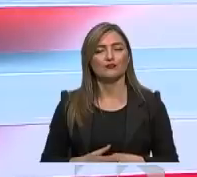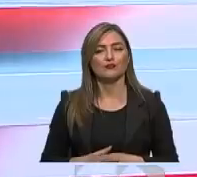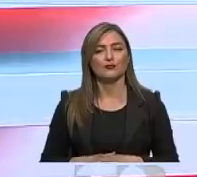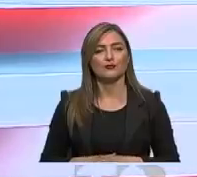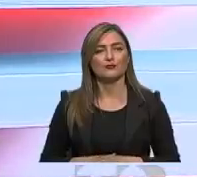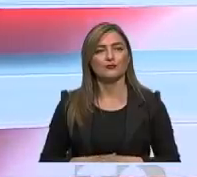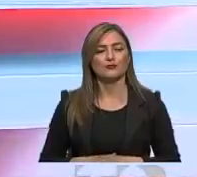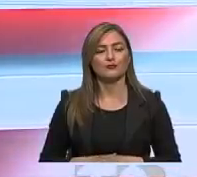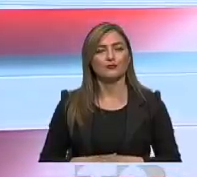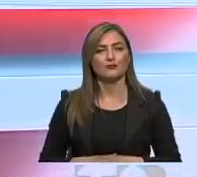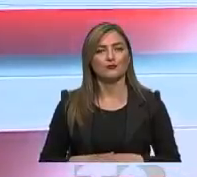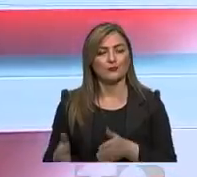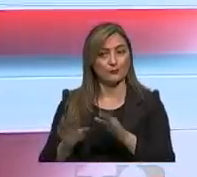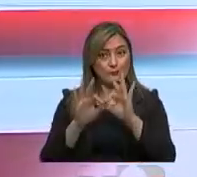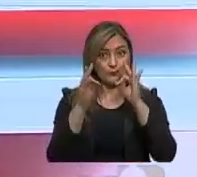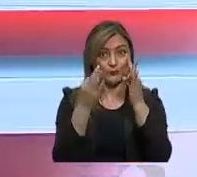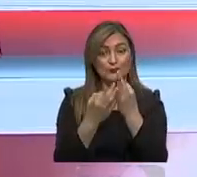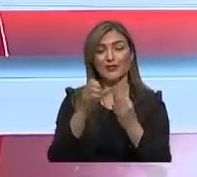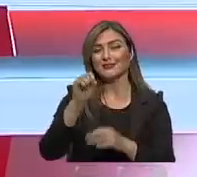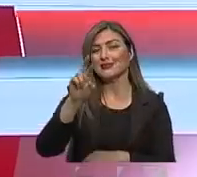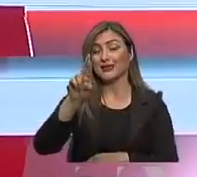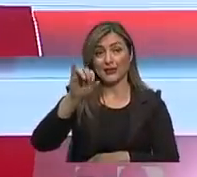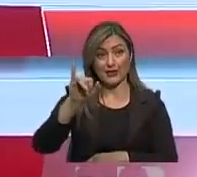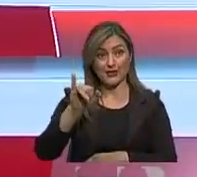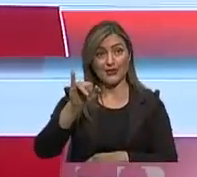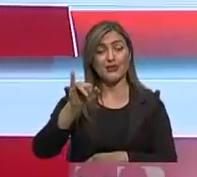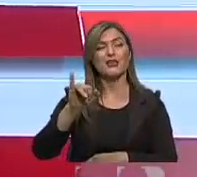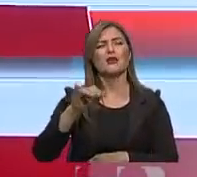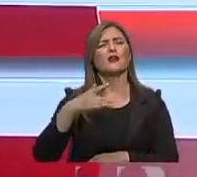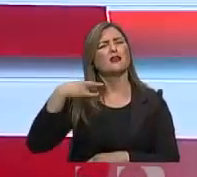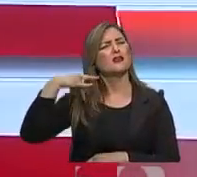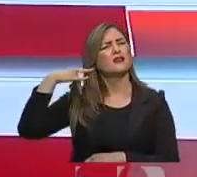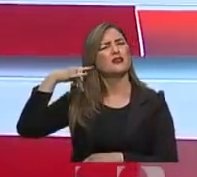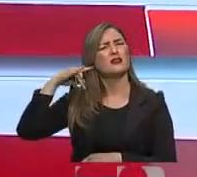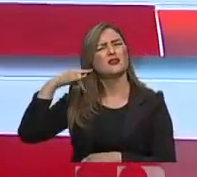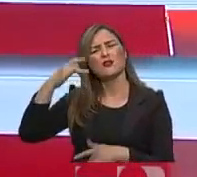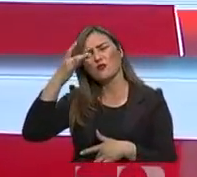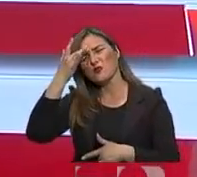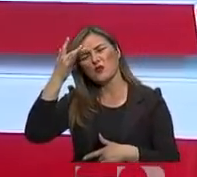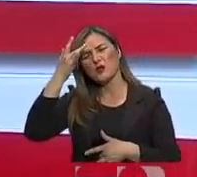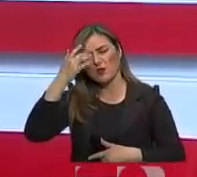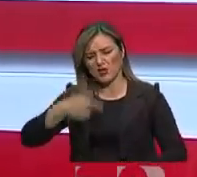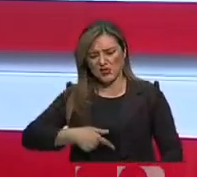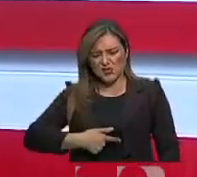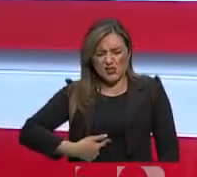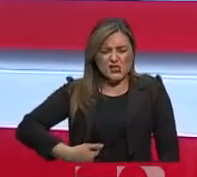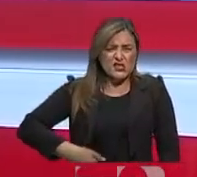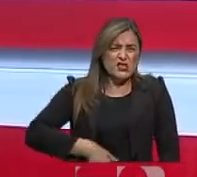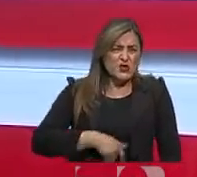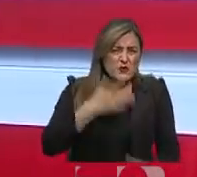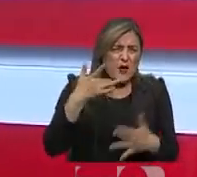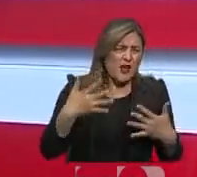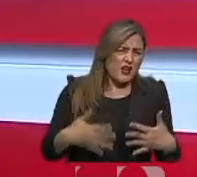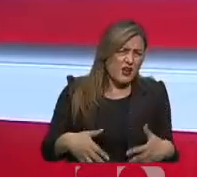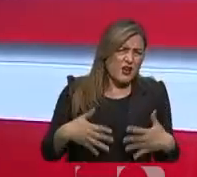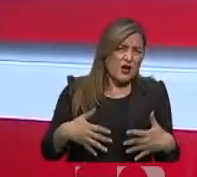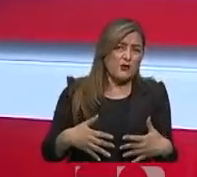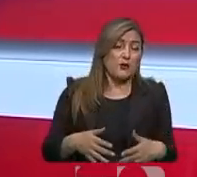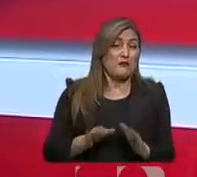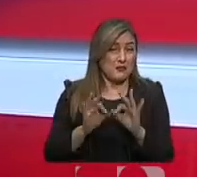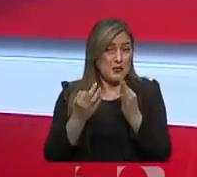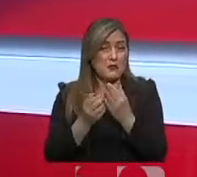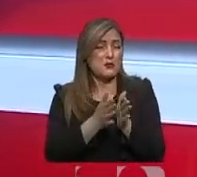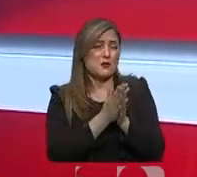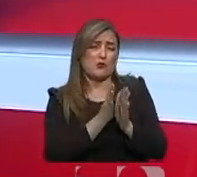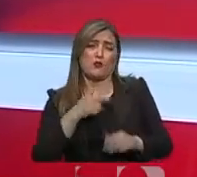horas. Familiares de Saraí Bravo, quien padece de gastroesquisis, piden agilizar los trámites para que ella pueda